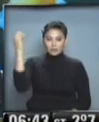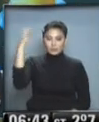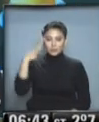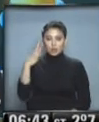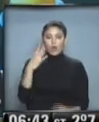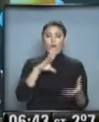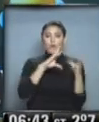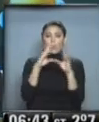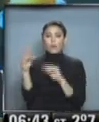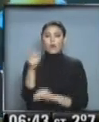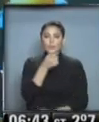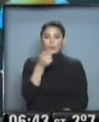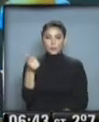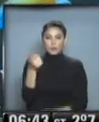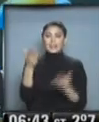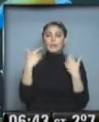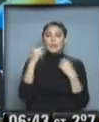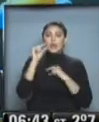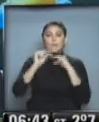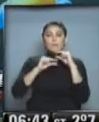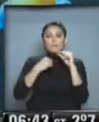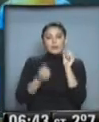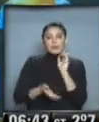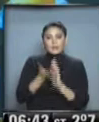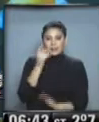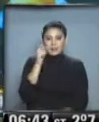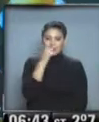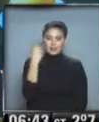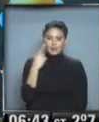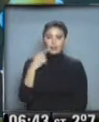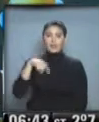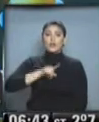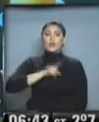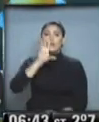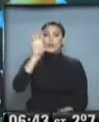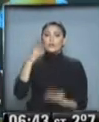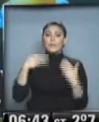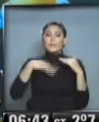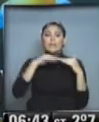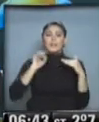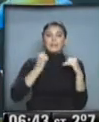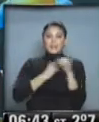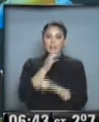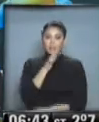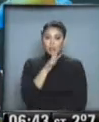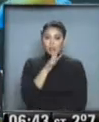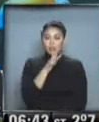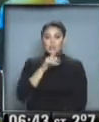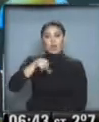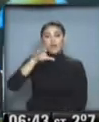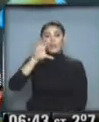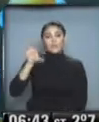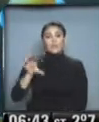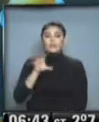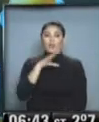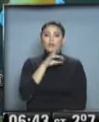con muy poca nubosidad, las temperaturas rápidamente se irán recuperando. En el extremo norte, con máximas de 13 a 14 grados, y en el resto de la zona,